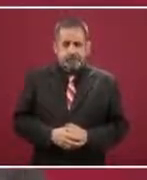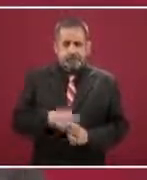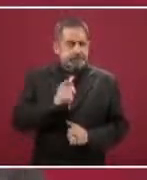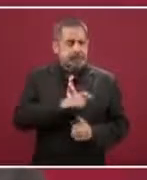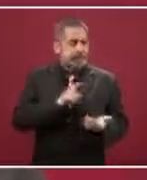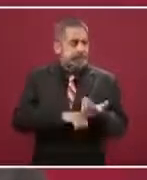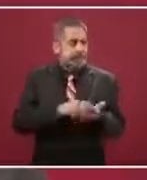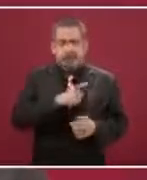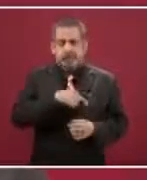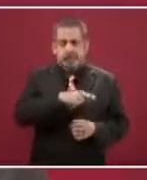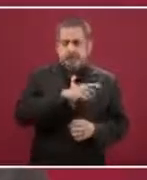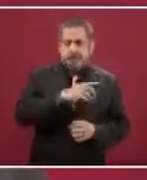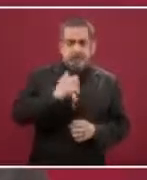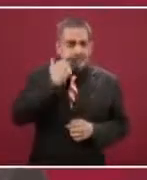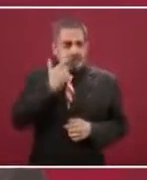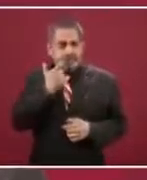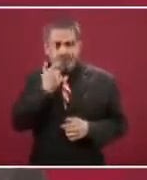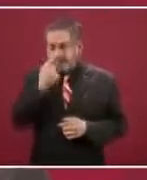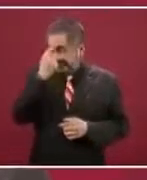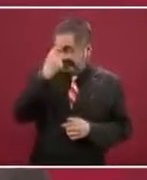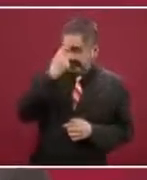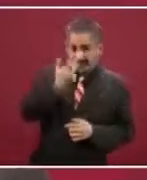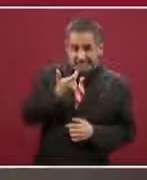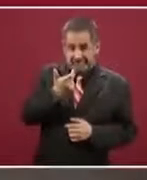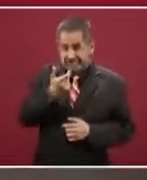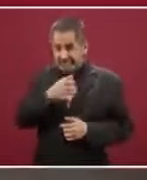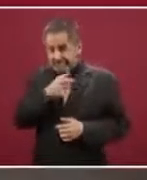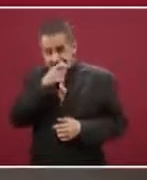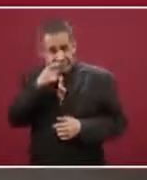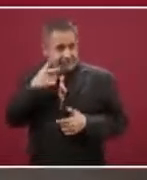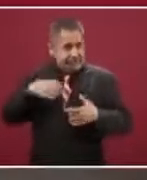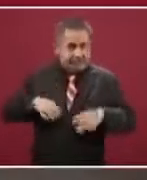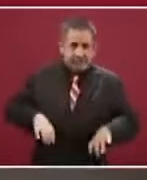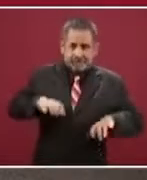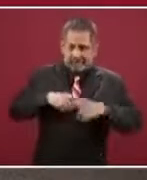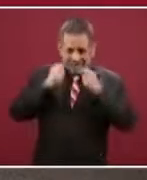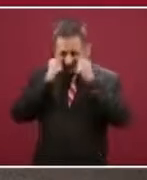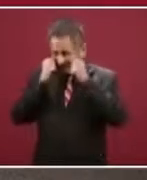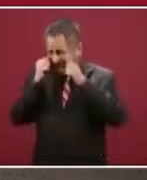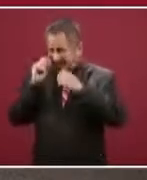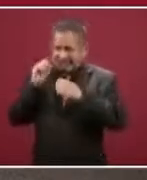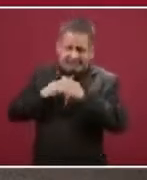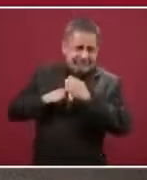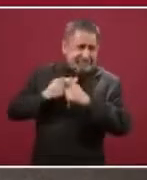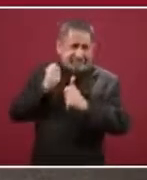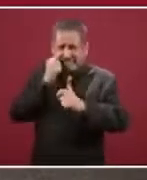se quisiera hacer dinero como fuese